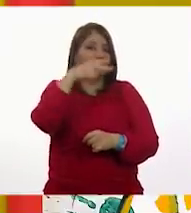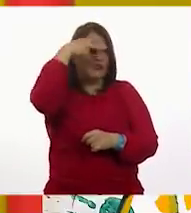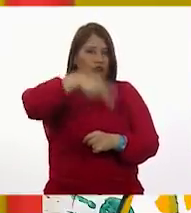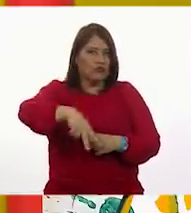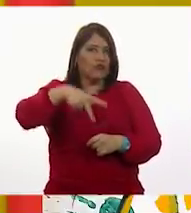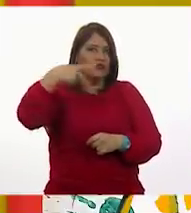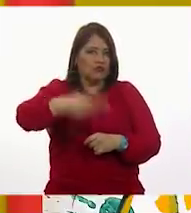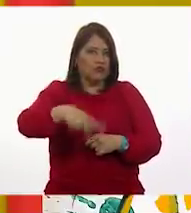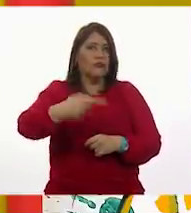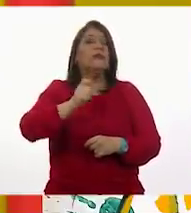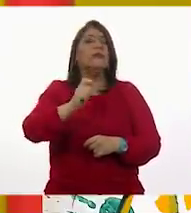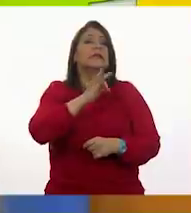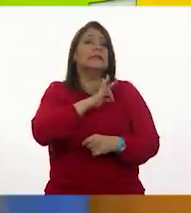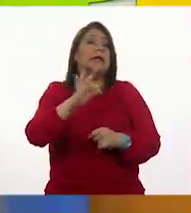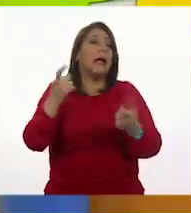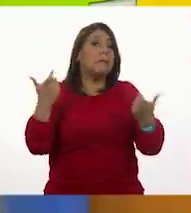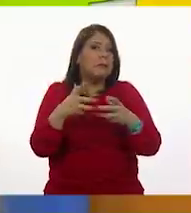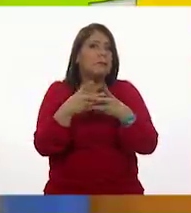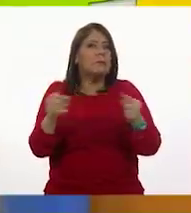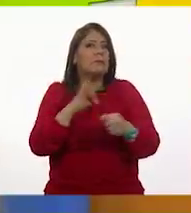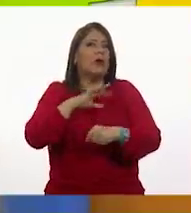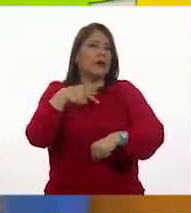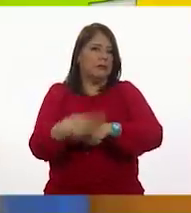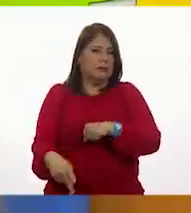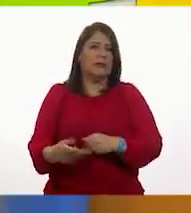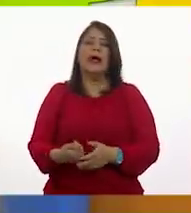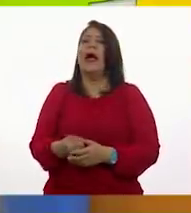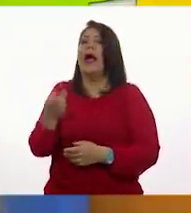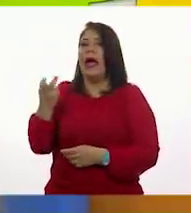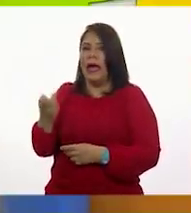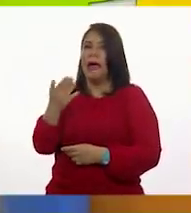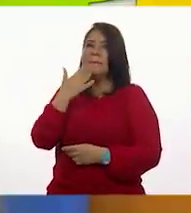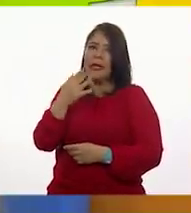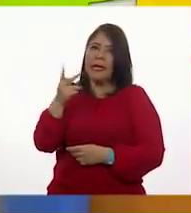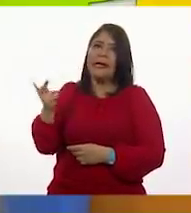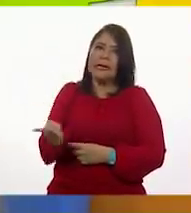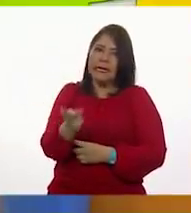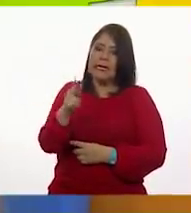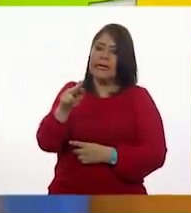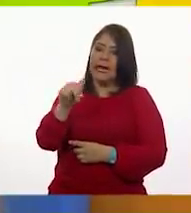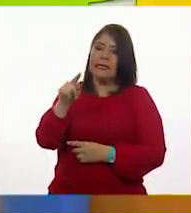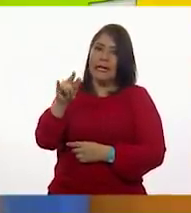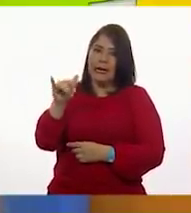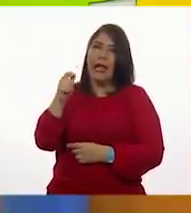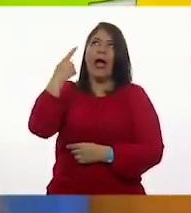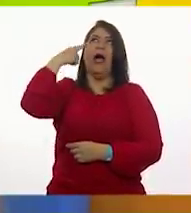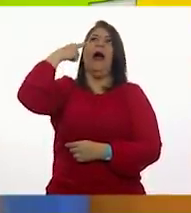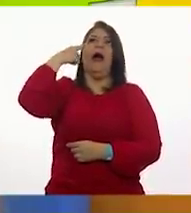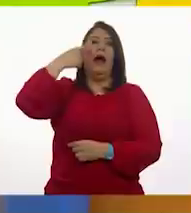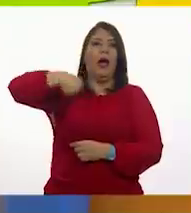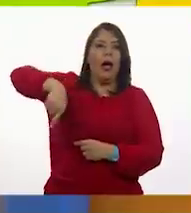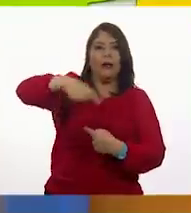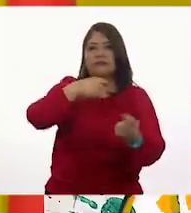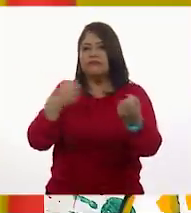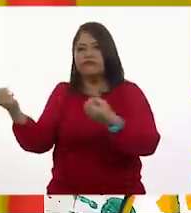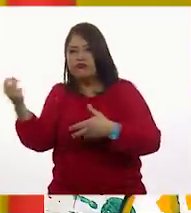lo comentaron. Pero qué bueno que Natalia lo preguntó, porque así entre todas y todos podemos llegar a la mejor